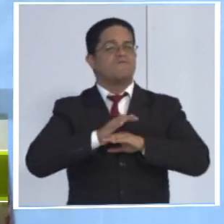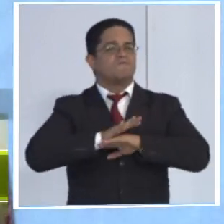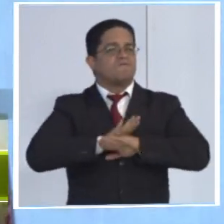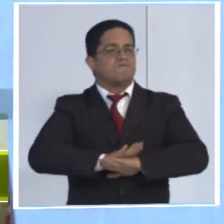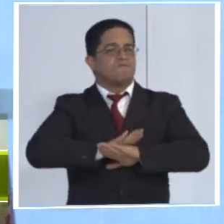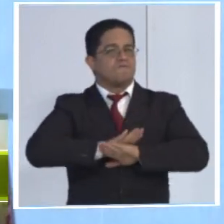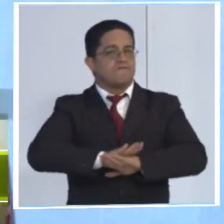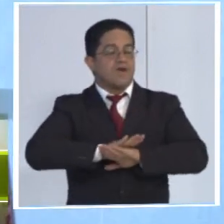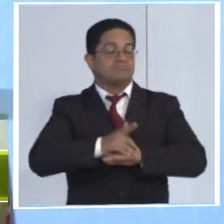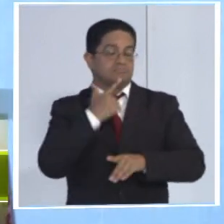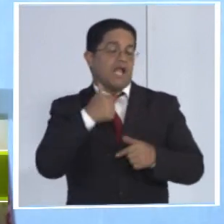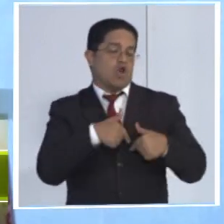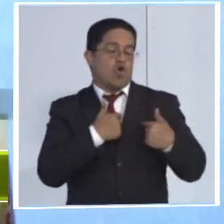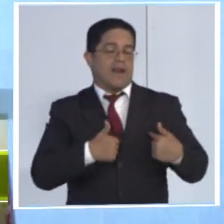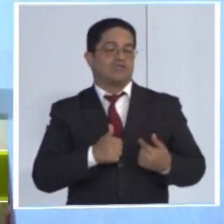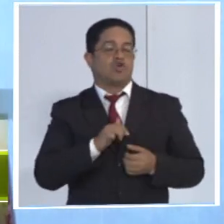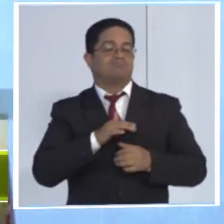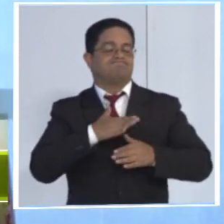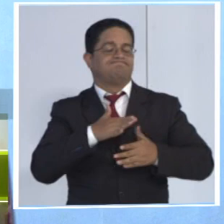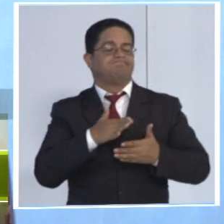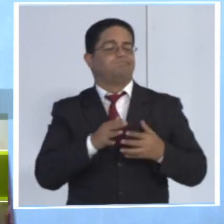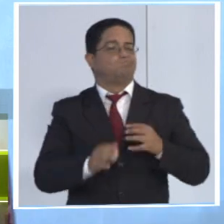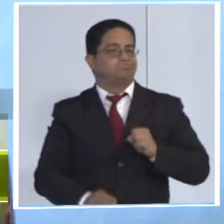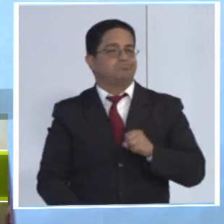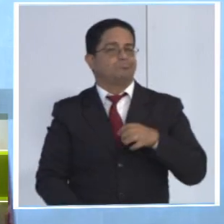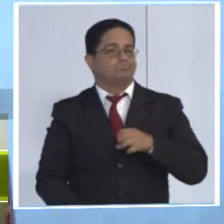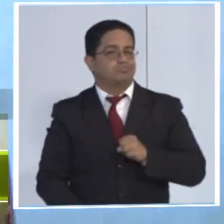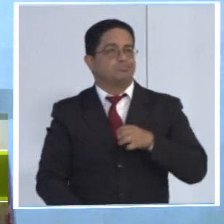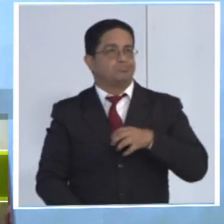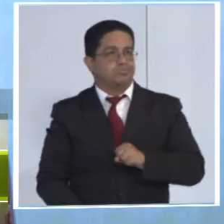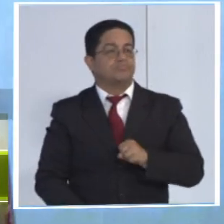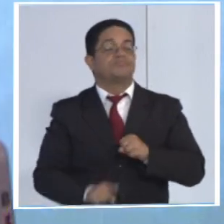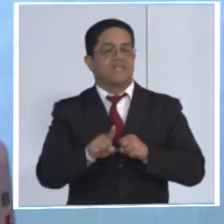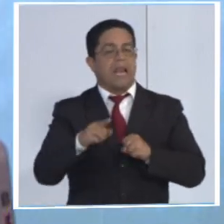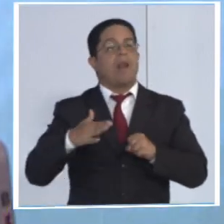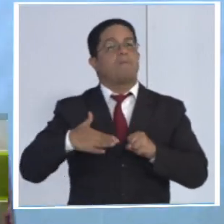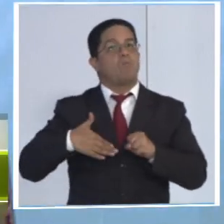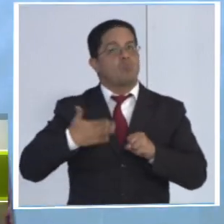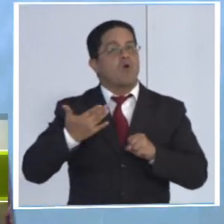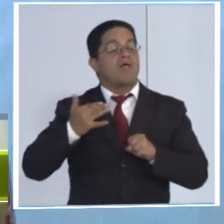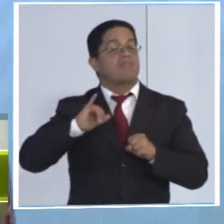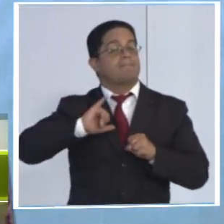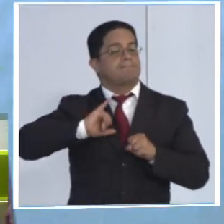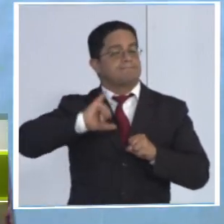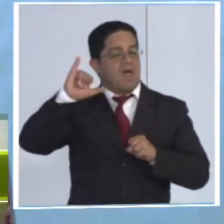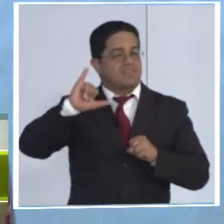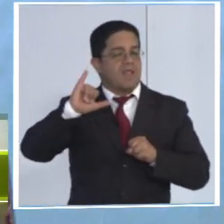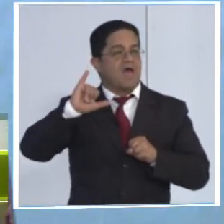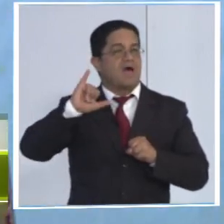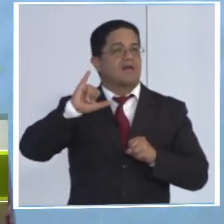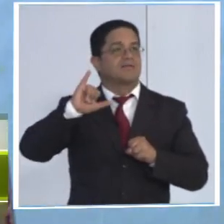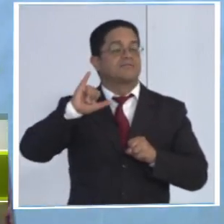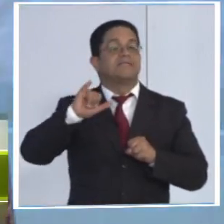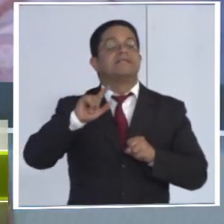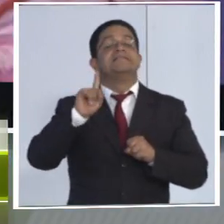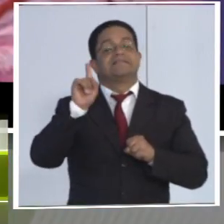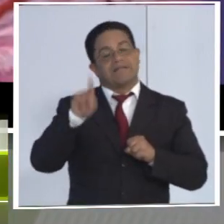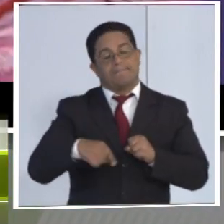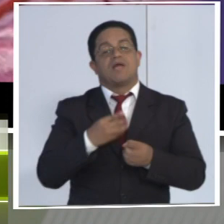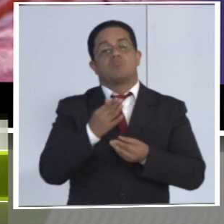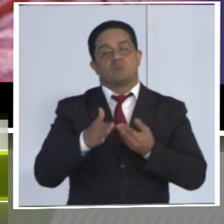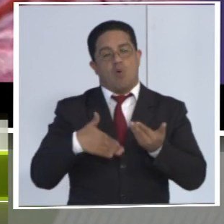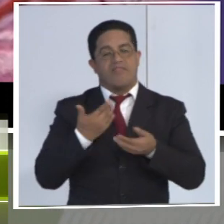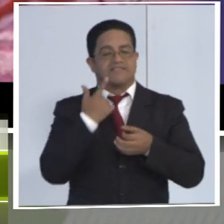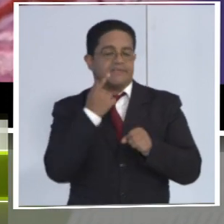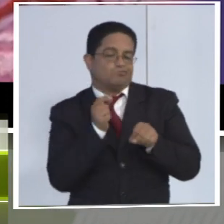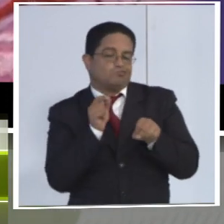caso late de manera inadecuada o de manera incorrecta, él puede mandar ciertas cantidades, puede formar coágulos y esos coágulos mandarlo hacia el